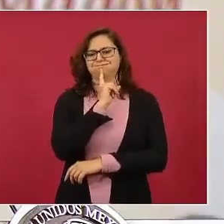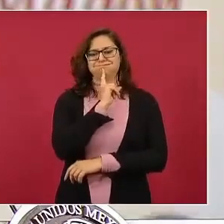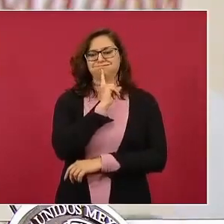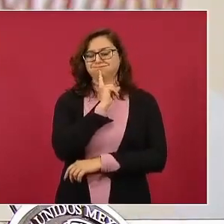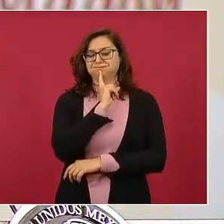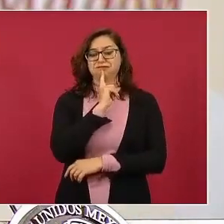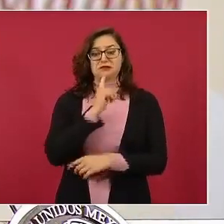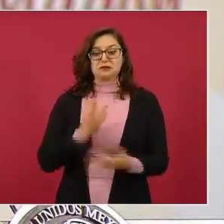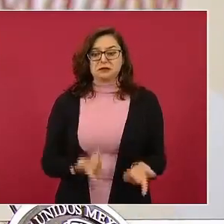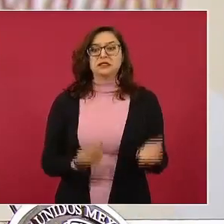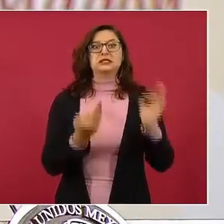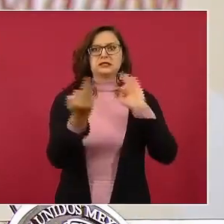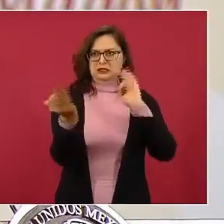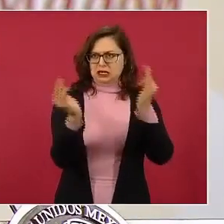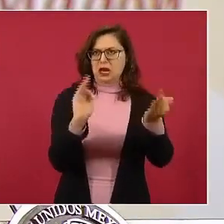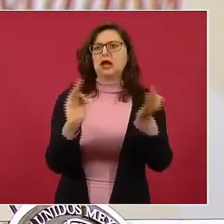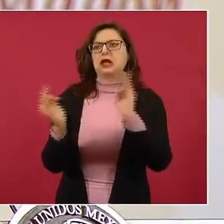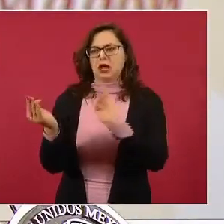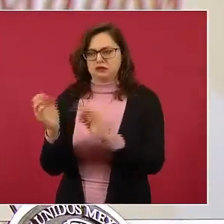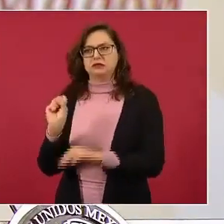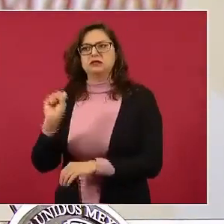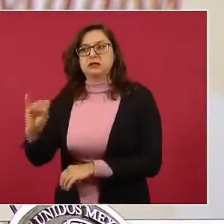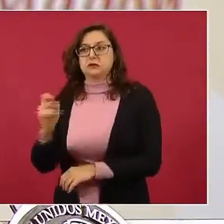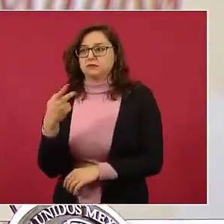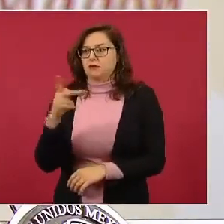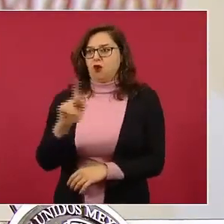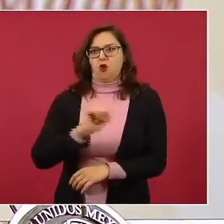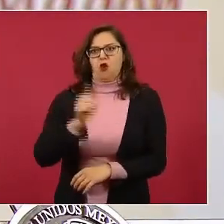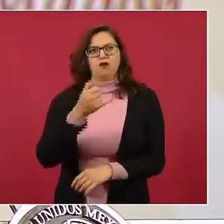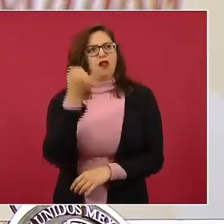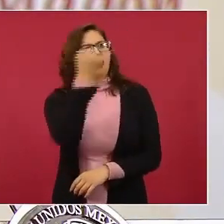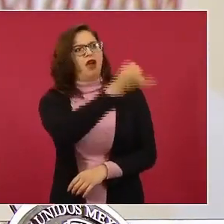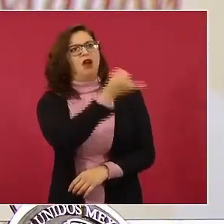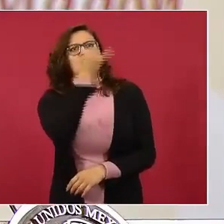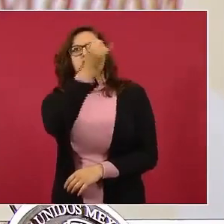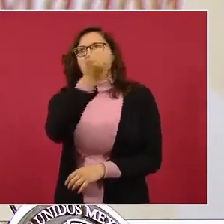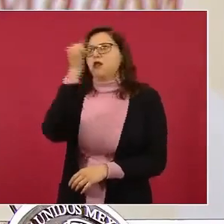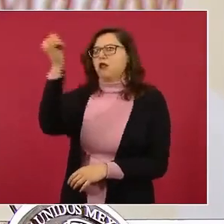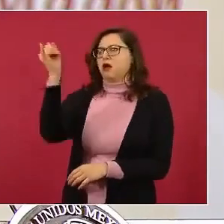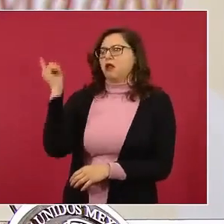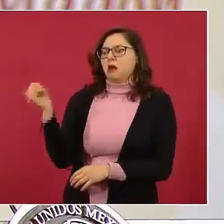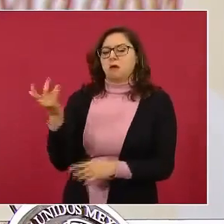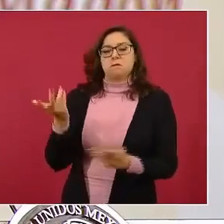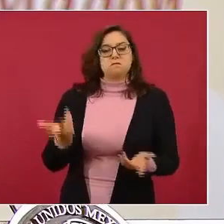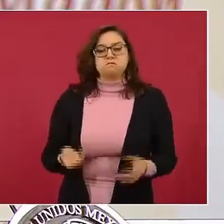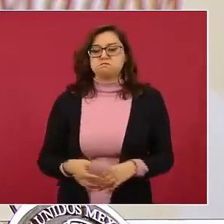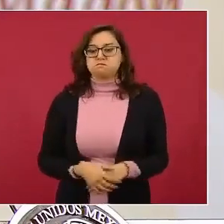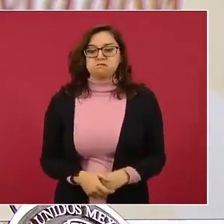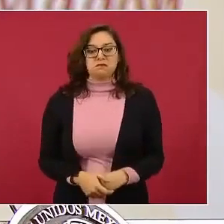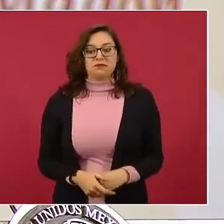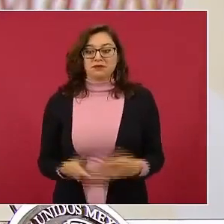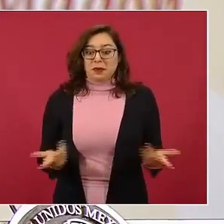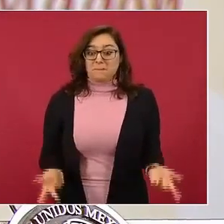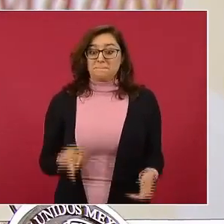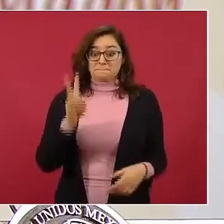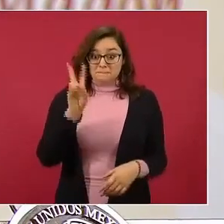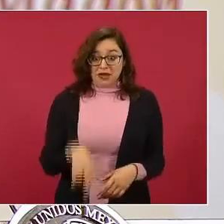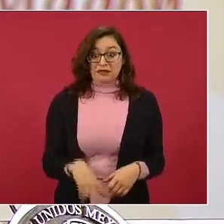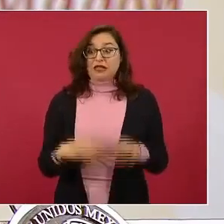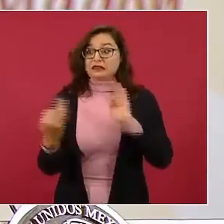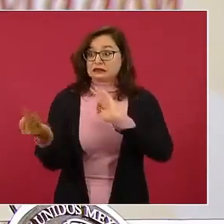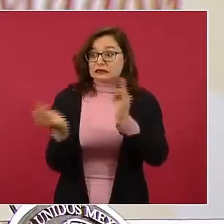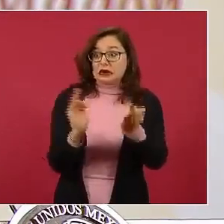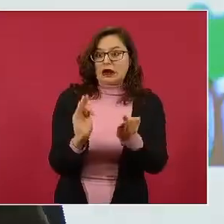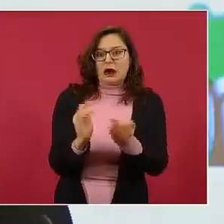las centrales de energía limpia. Entonces, no existe, o serán muy pocos los OXXOs en el país que estén cerca de alguno